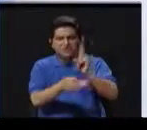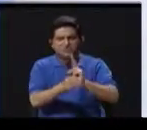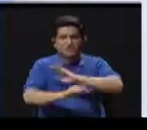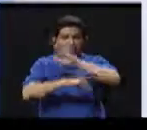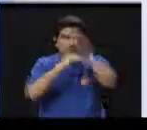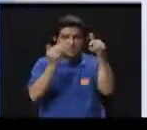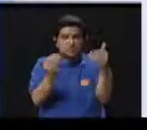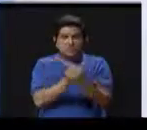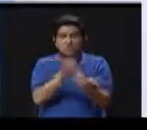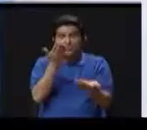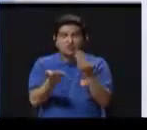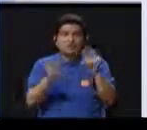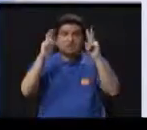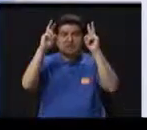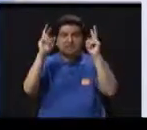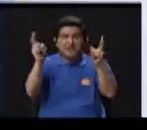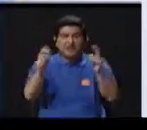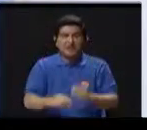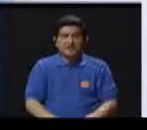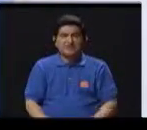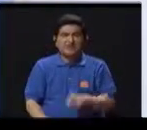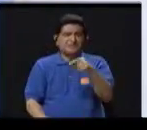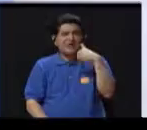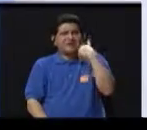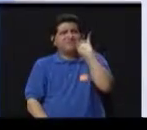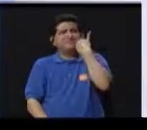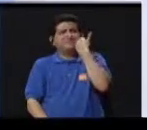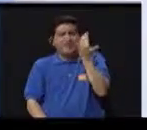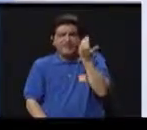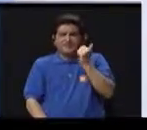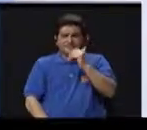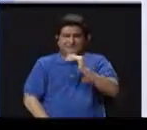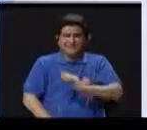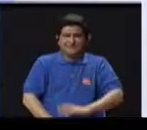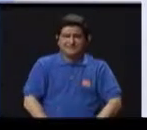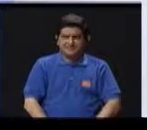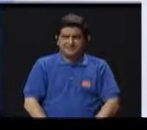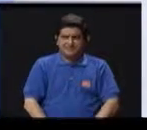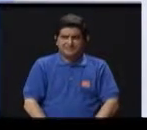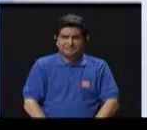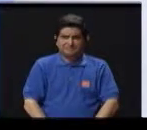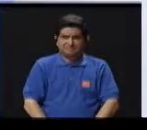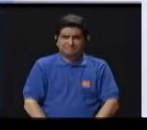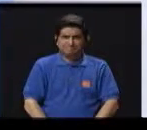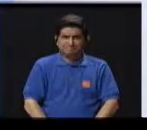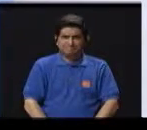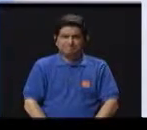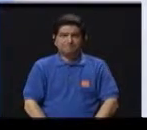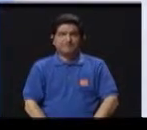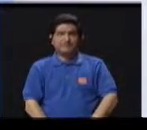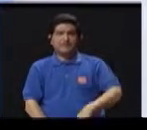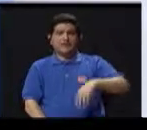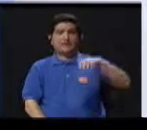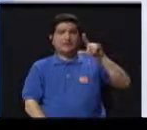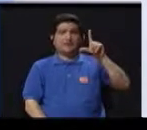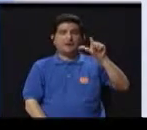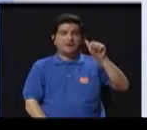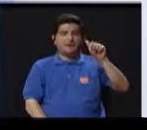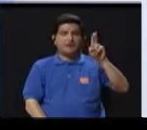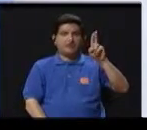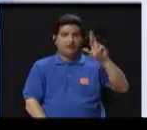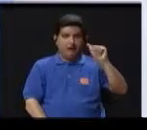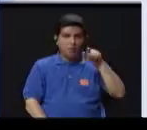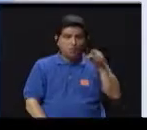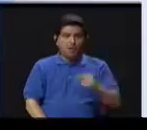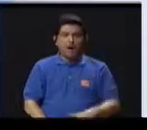después todas fue como, hey, ese tema está como muy fácil. Como. Y entonces, bueno, Laura, que es